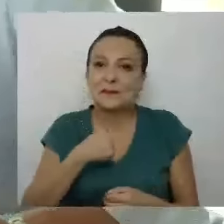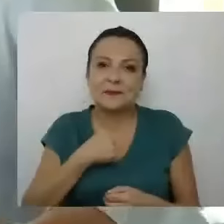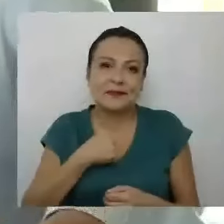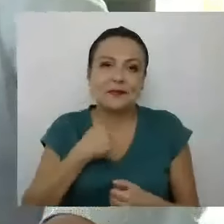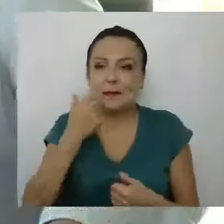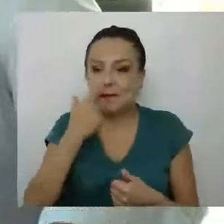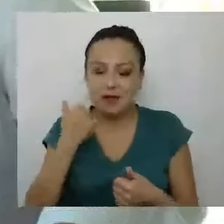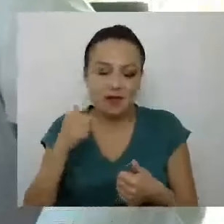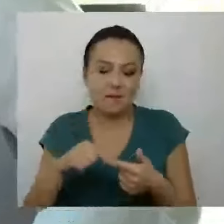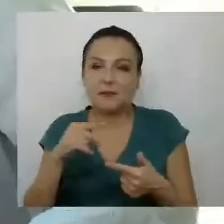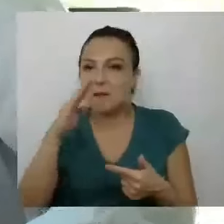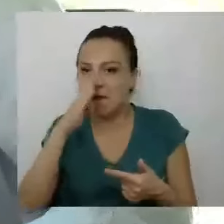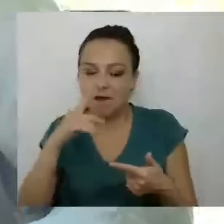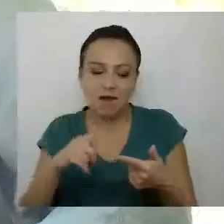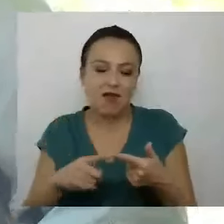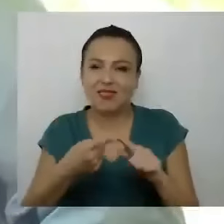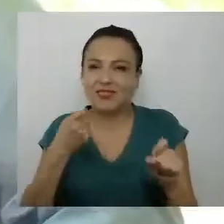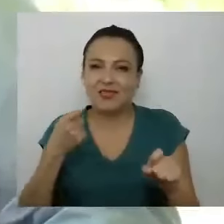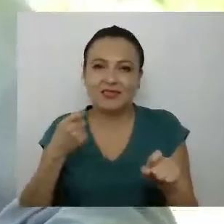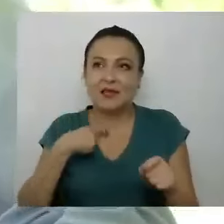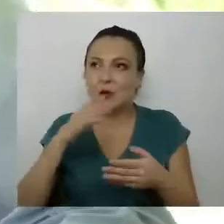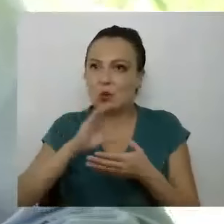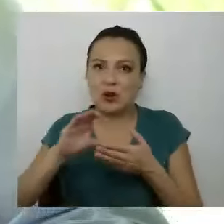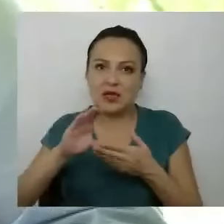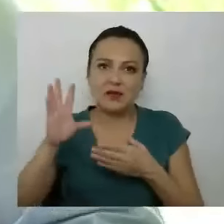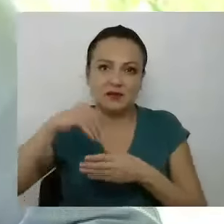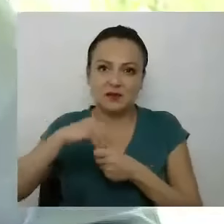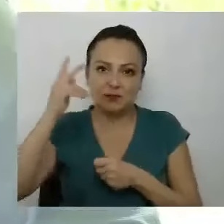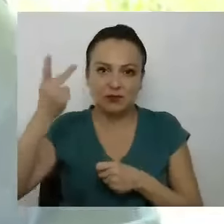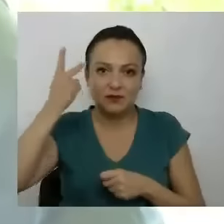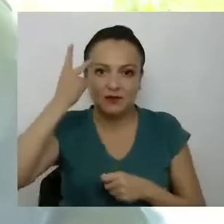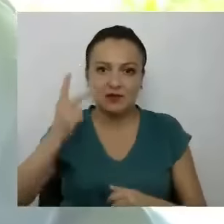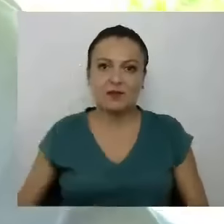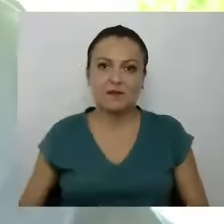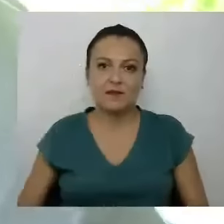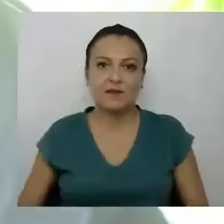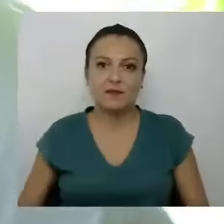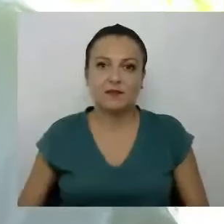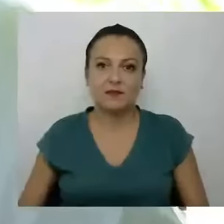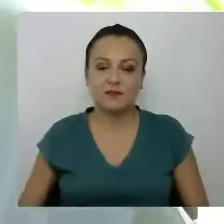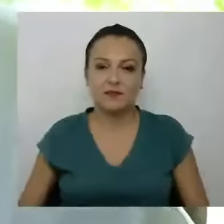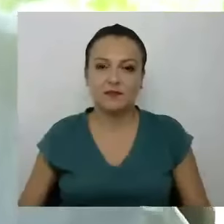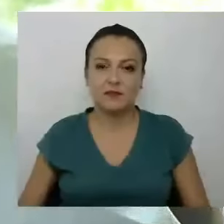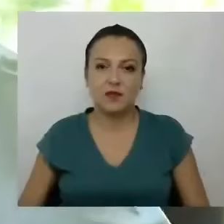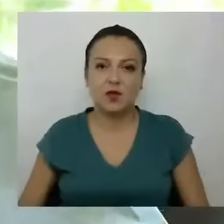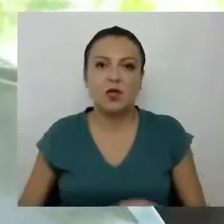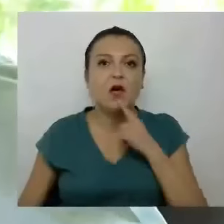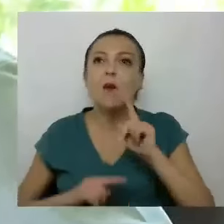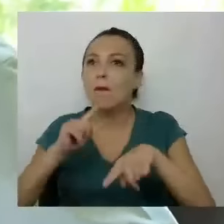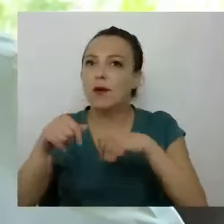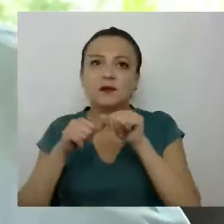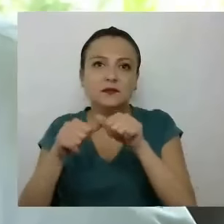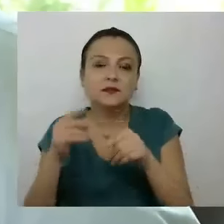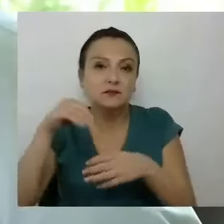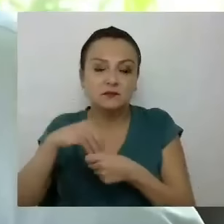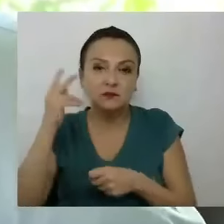paterno como materno. Desde que estoy en el colegio estoy en política, y he dicho que voy a seguir en